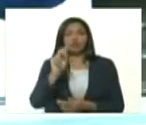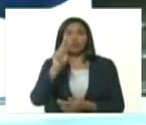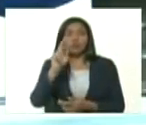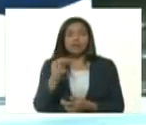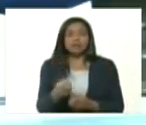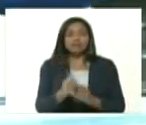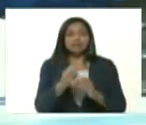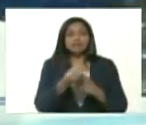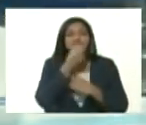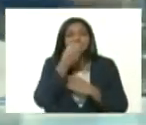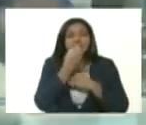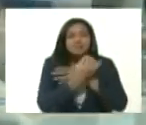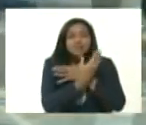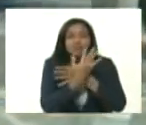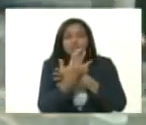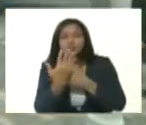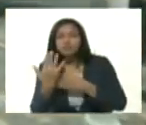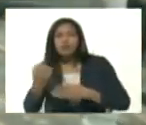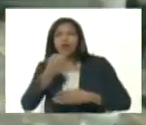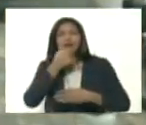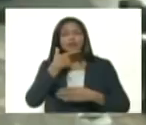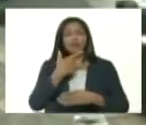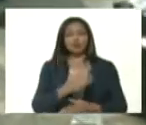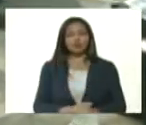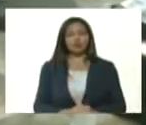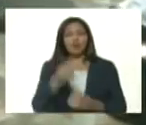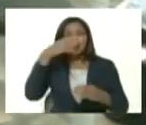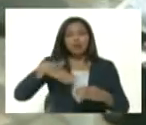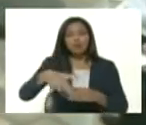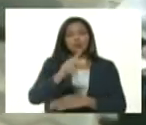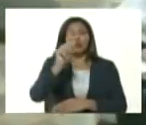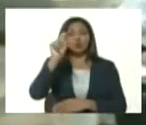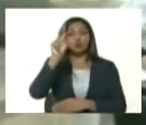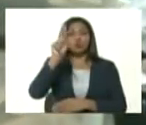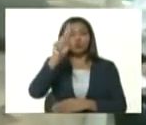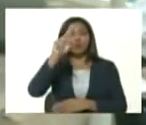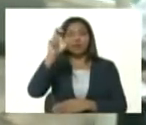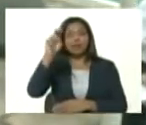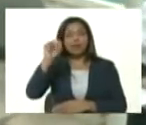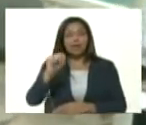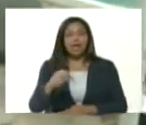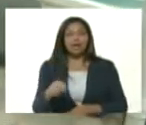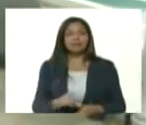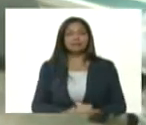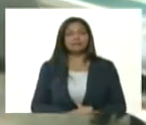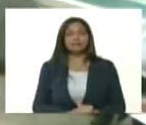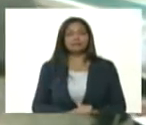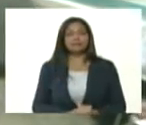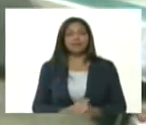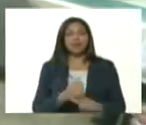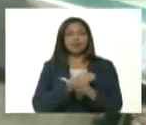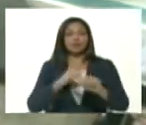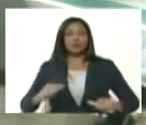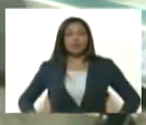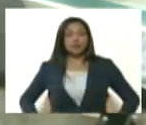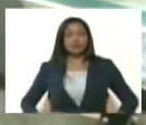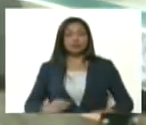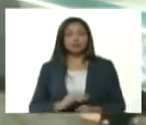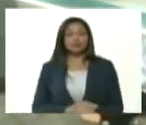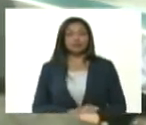Todo verde, verdecito, bellísimo es Turén, el pueblo de Turén. Allá está el municipio de Turén, sector